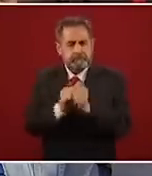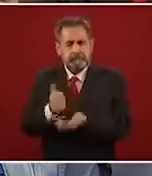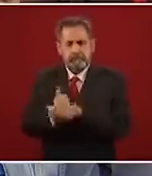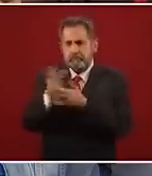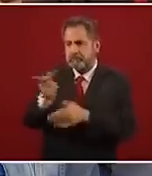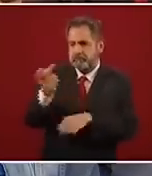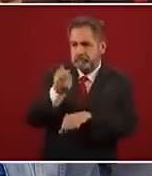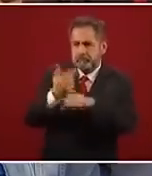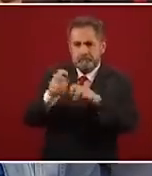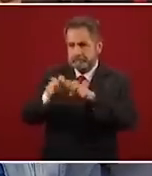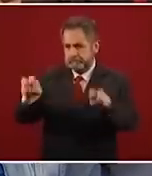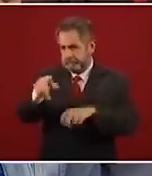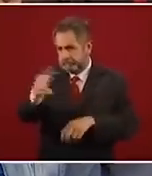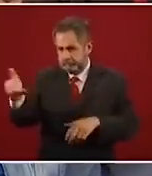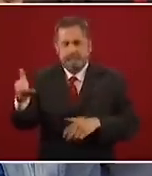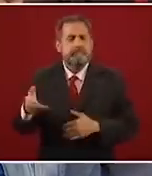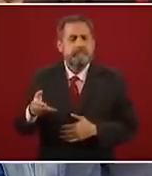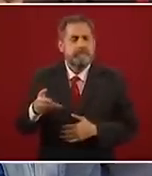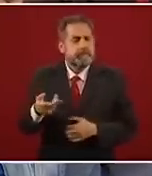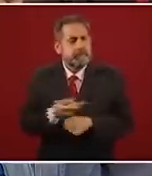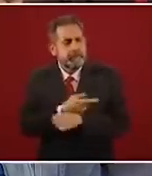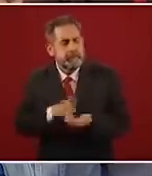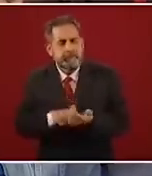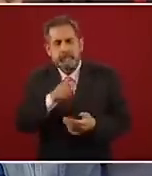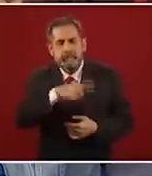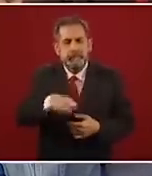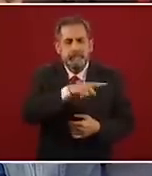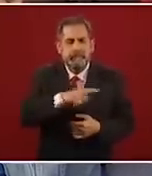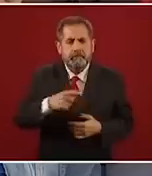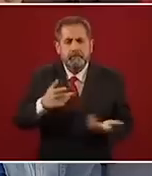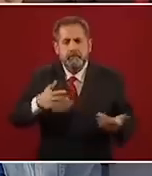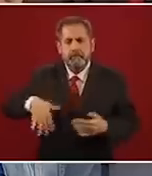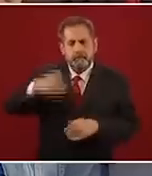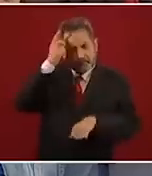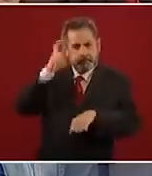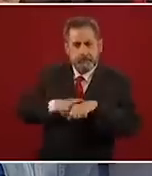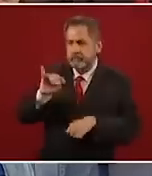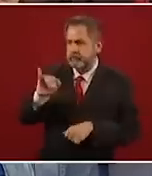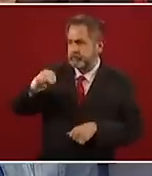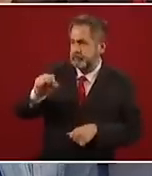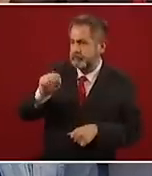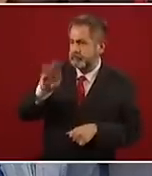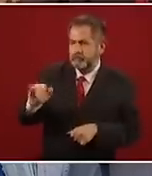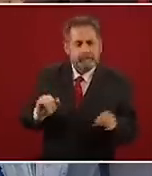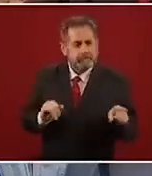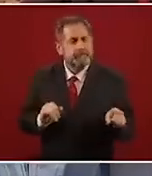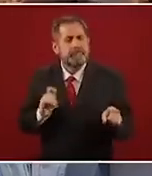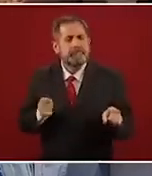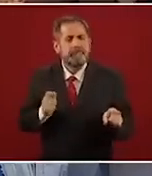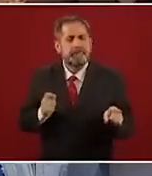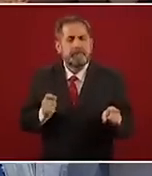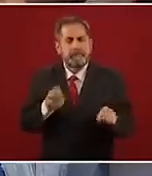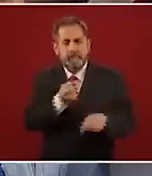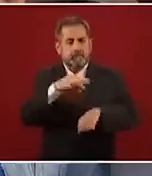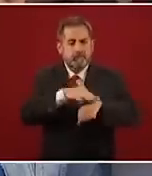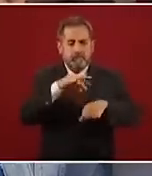la gente del gabinete que nos acompaña, ¿qué va a pasar con, decía el director del INSABI, Juan Ferrer, que los médicos